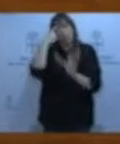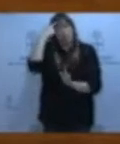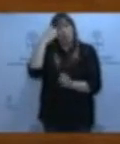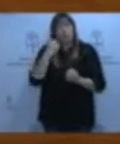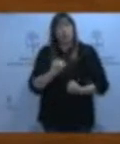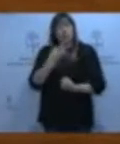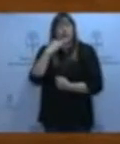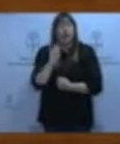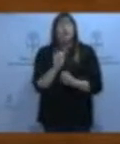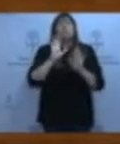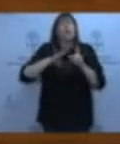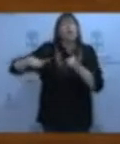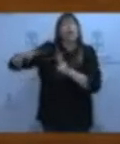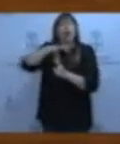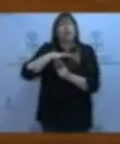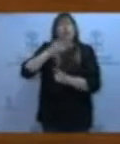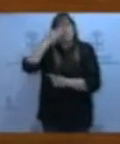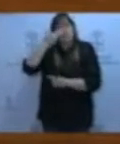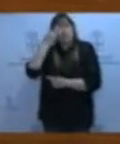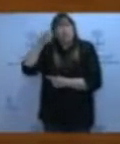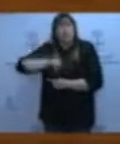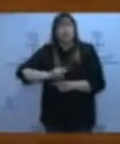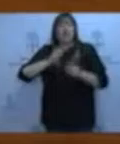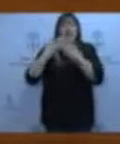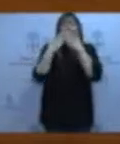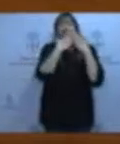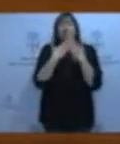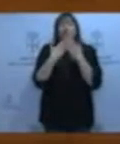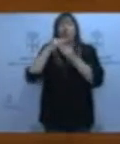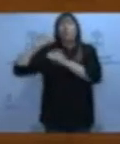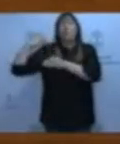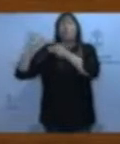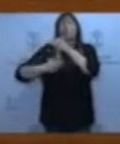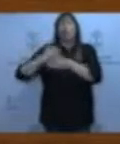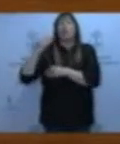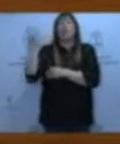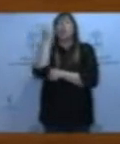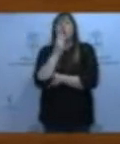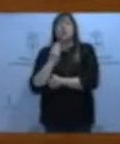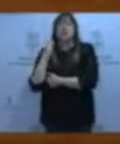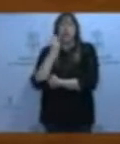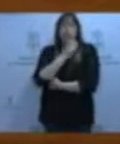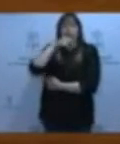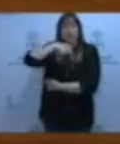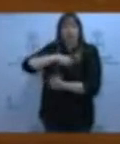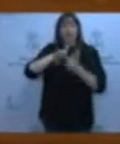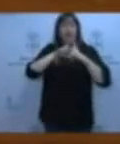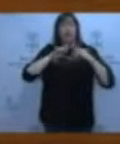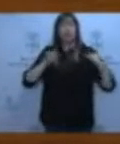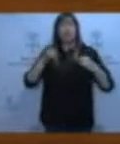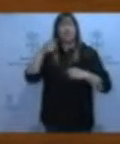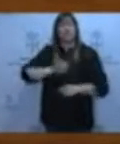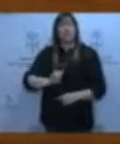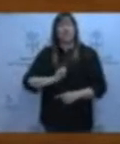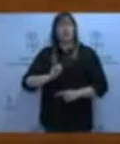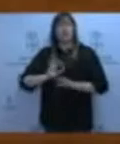también muy interesante en lo que se refiere al estudio del proceso de cristianización en Asturias y la conformación de una identidad territorial